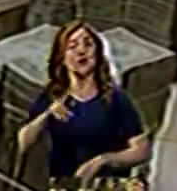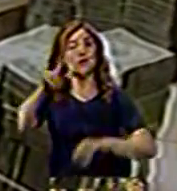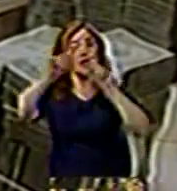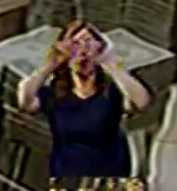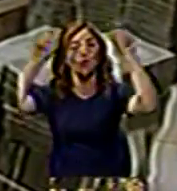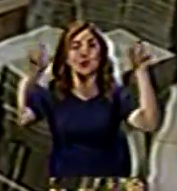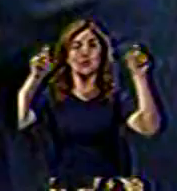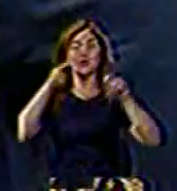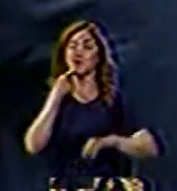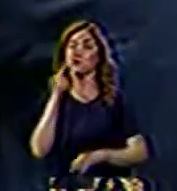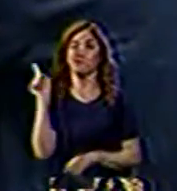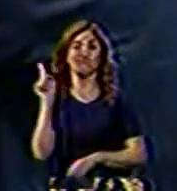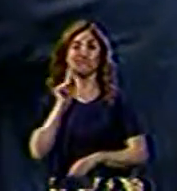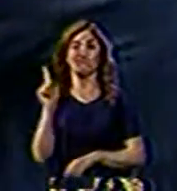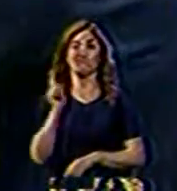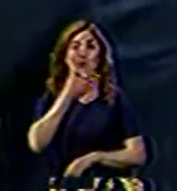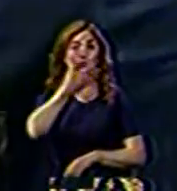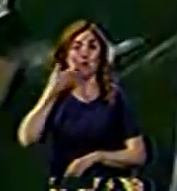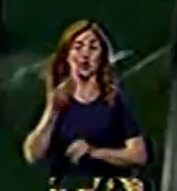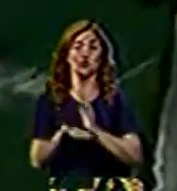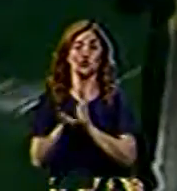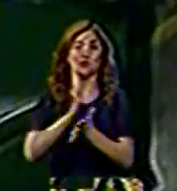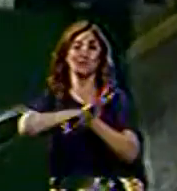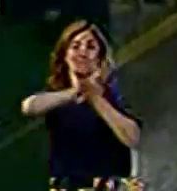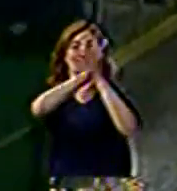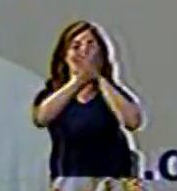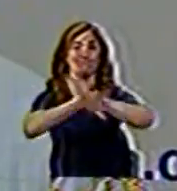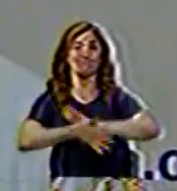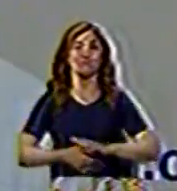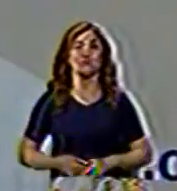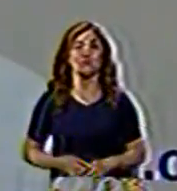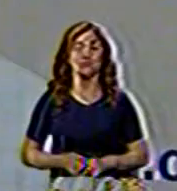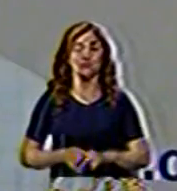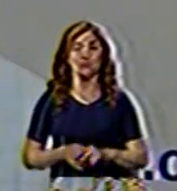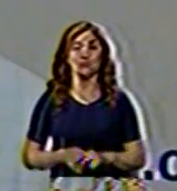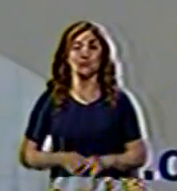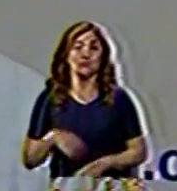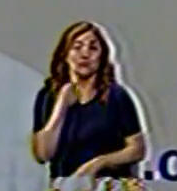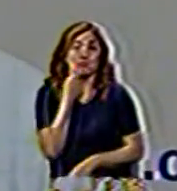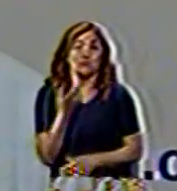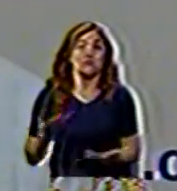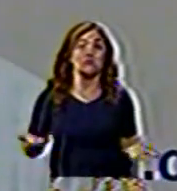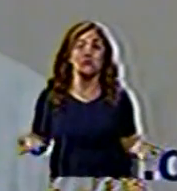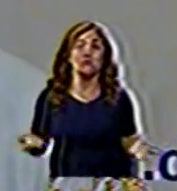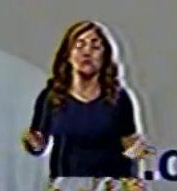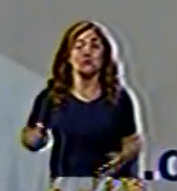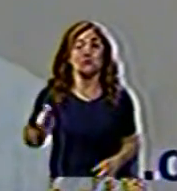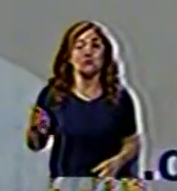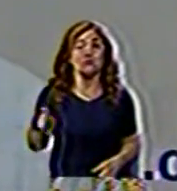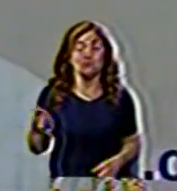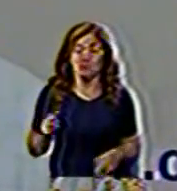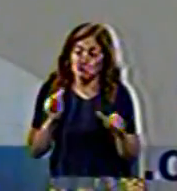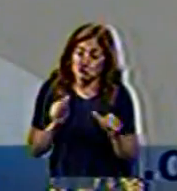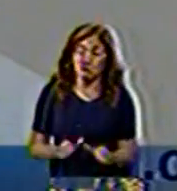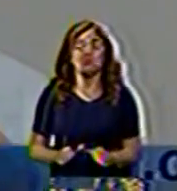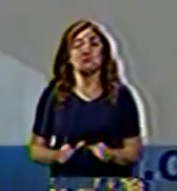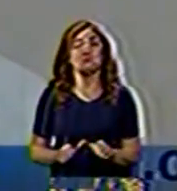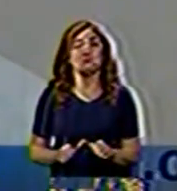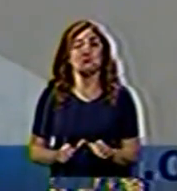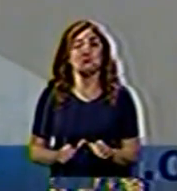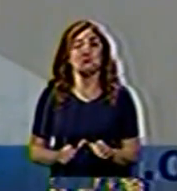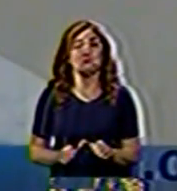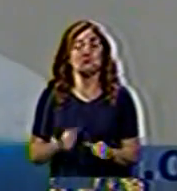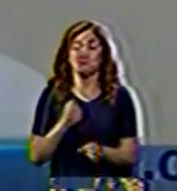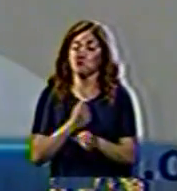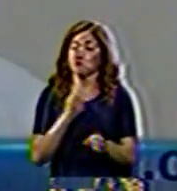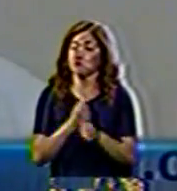empresarios advierten que mejor es que no se suba ni un solo dólar. Nosotros hemos dicho, si el salario se mantiene, el